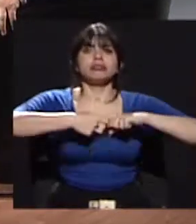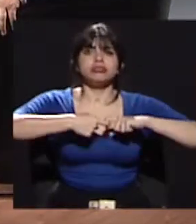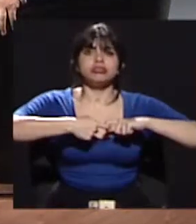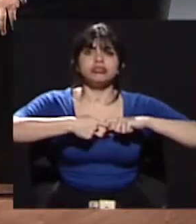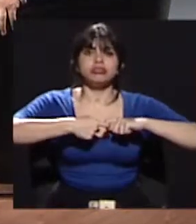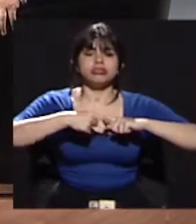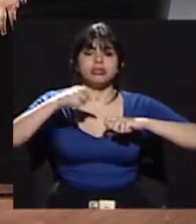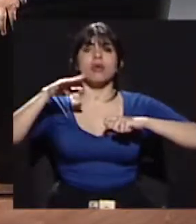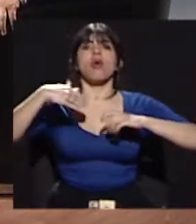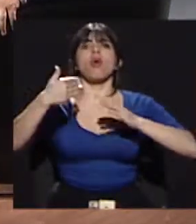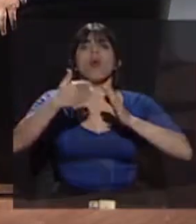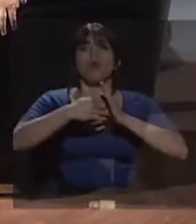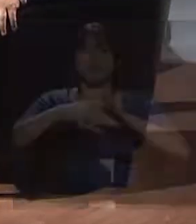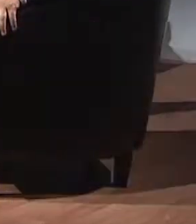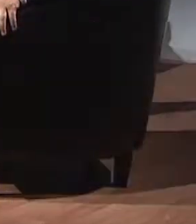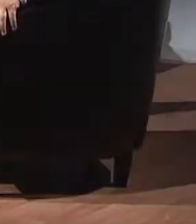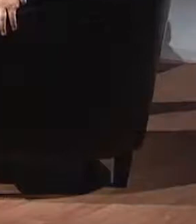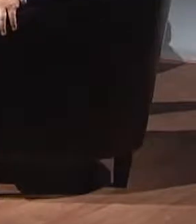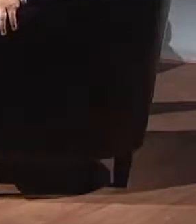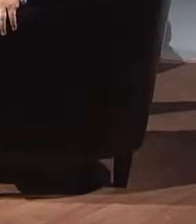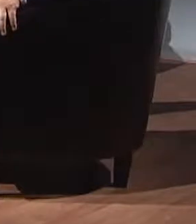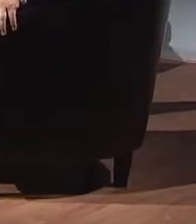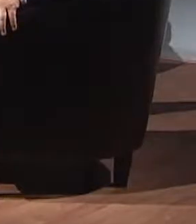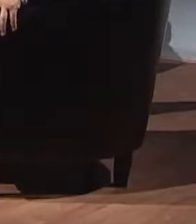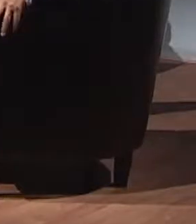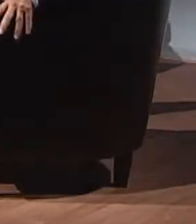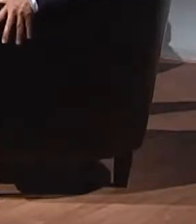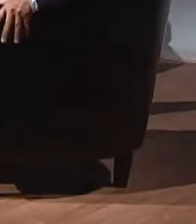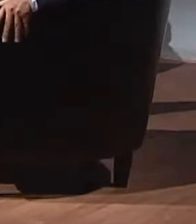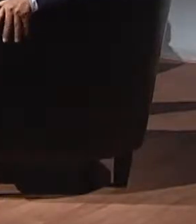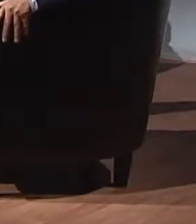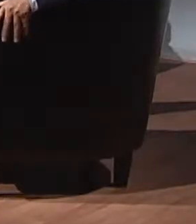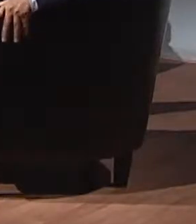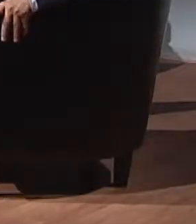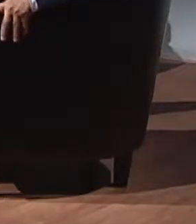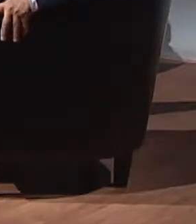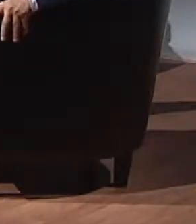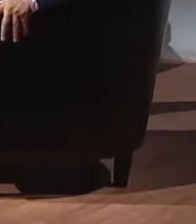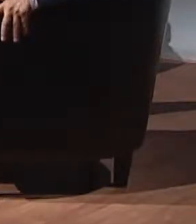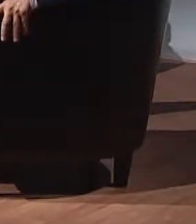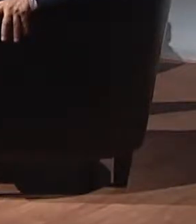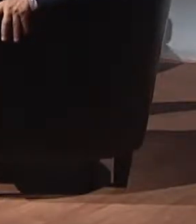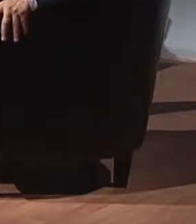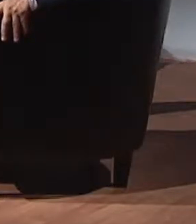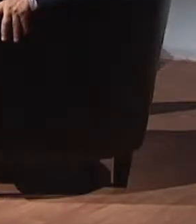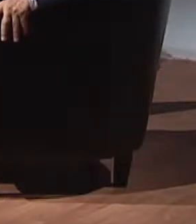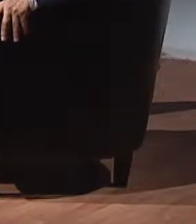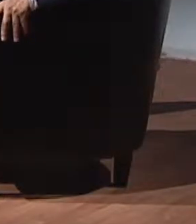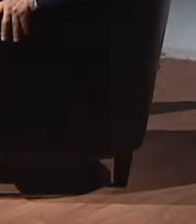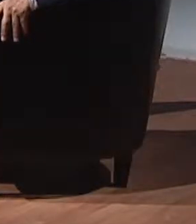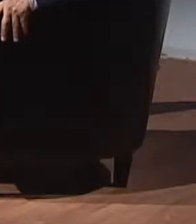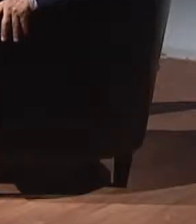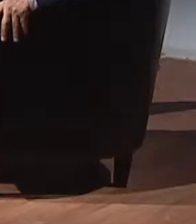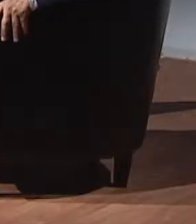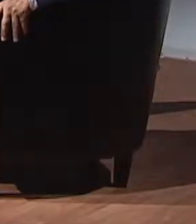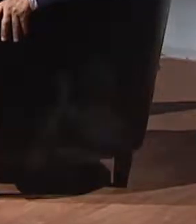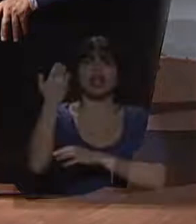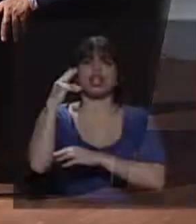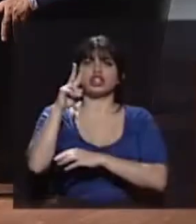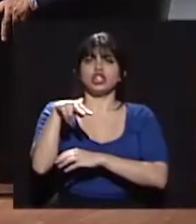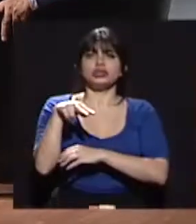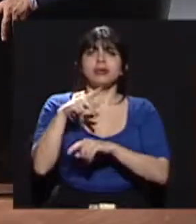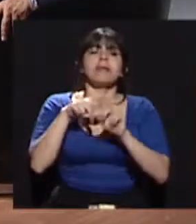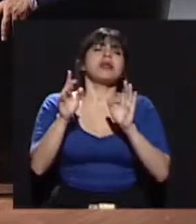de no seamos exagerados porque hubo la ley de protección del trabajador de don miguel ángel rodríguez en el 2000 pero digamos que